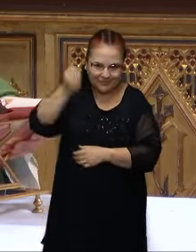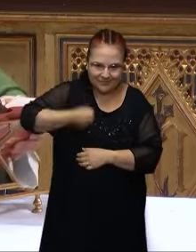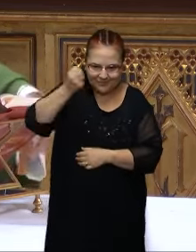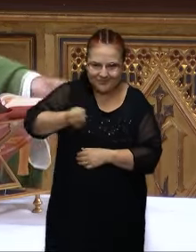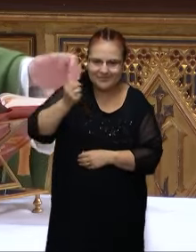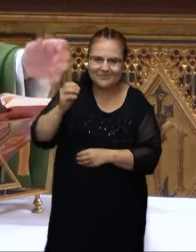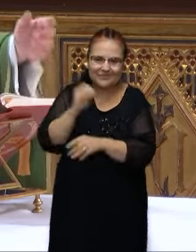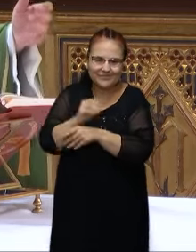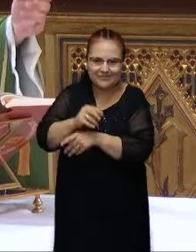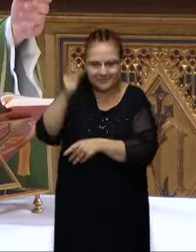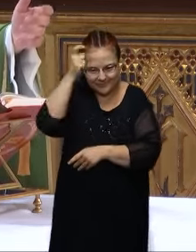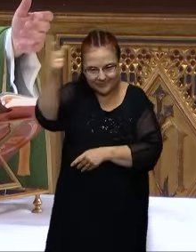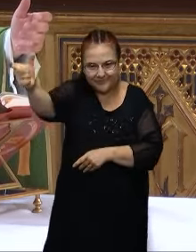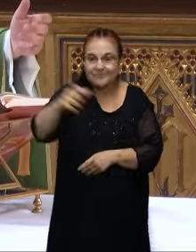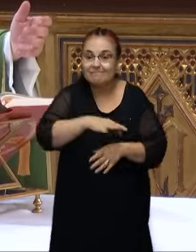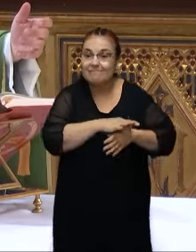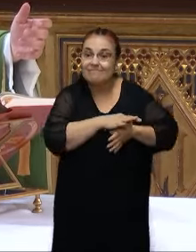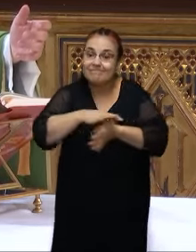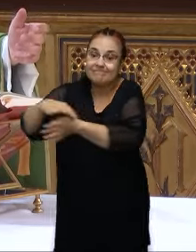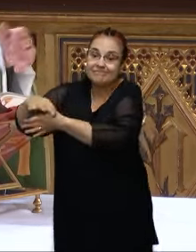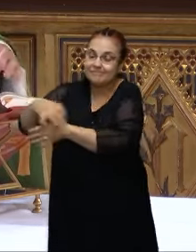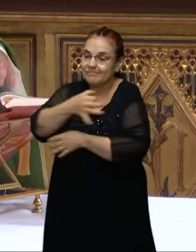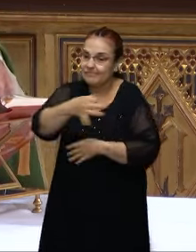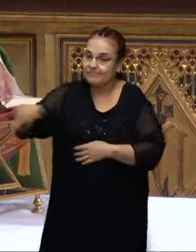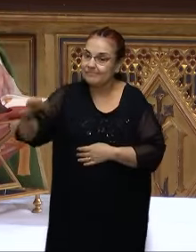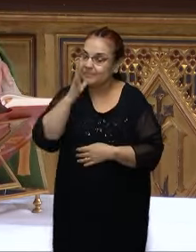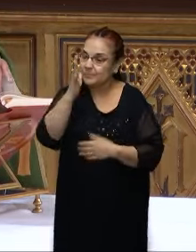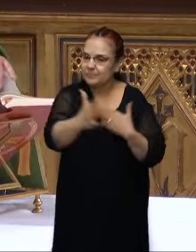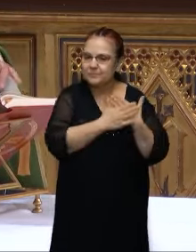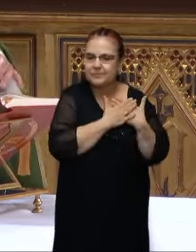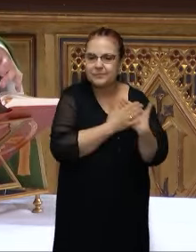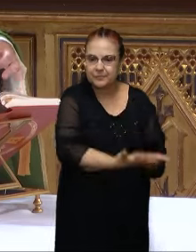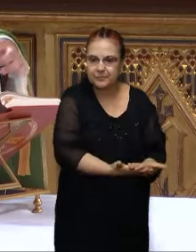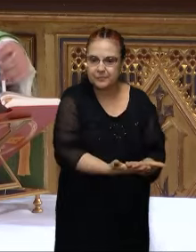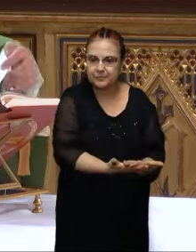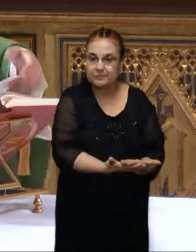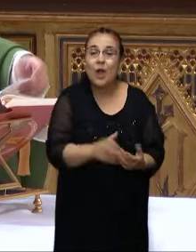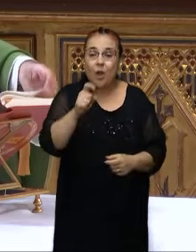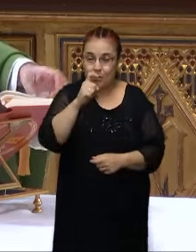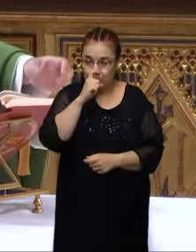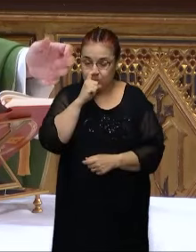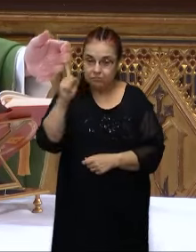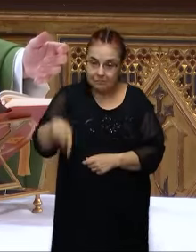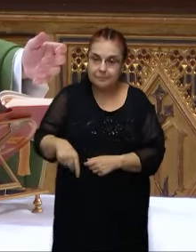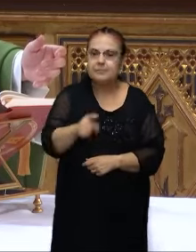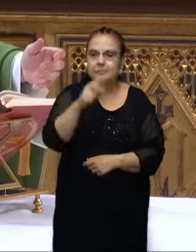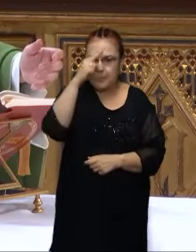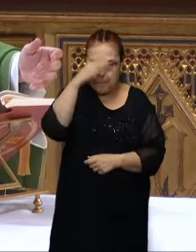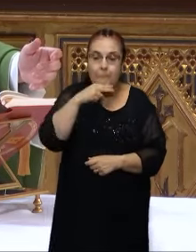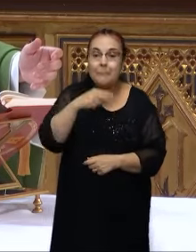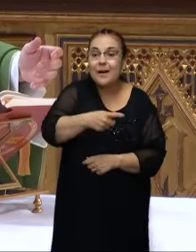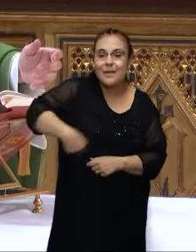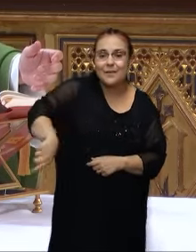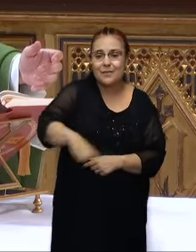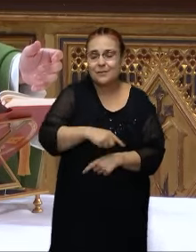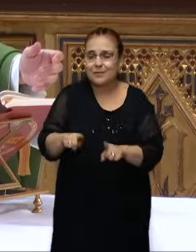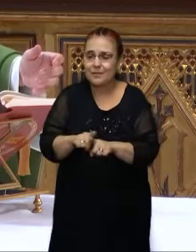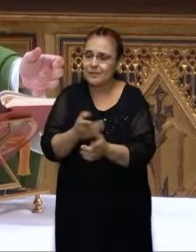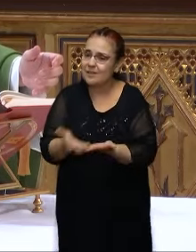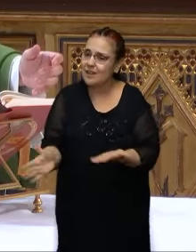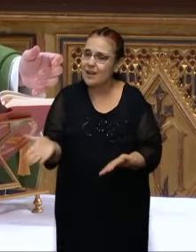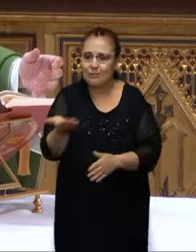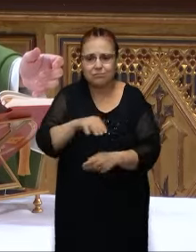ella cuidan de tu pueblo, llévala a su perfección por la caridad. Acuérdate también, Padre, de nuestros hermanos que durmieron